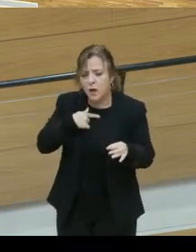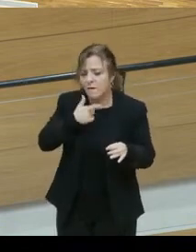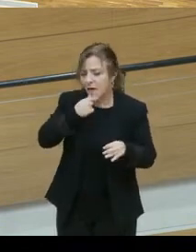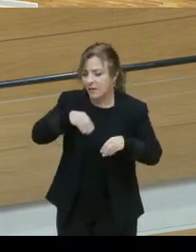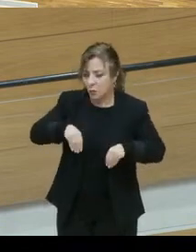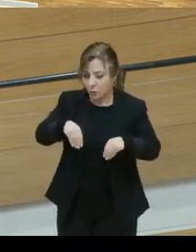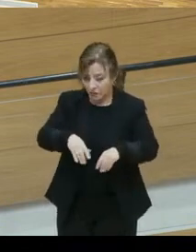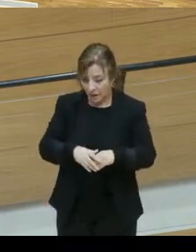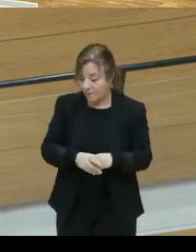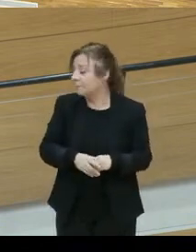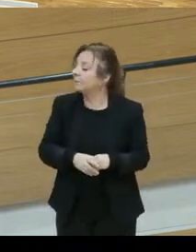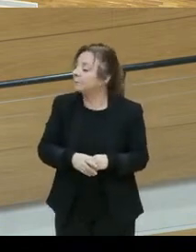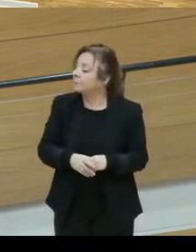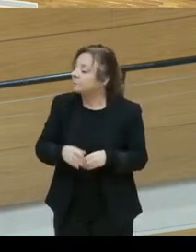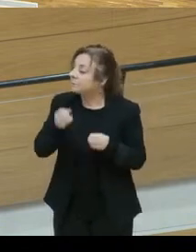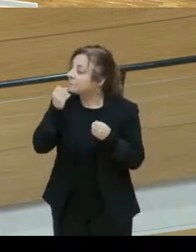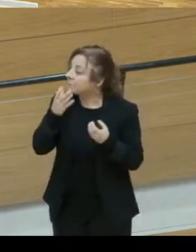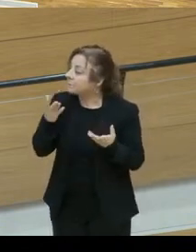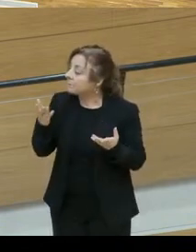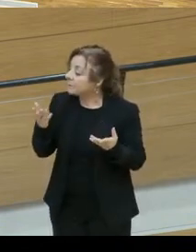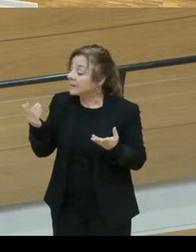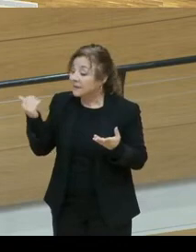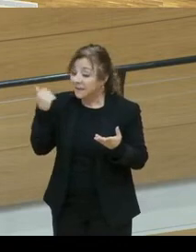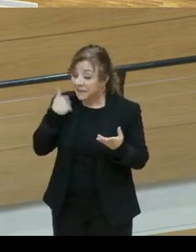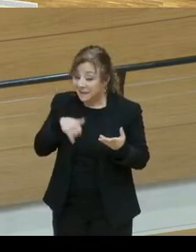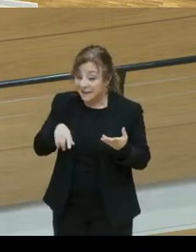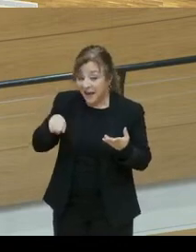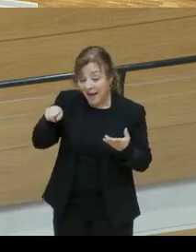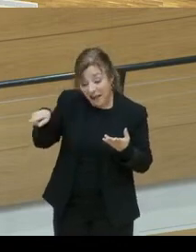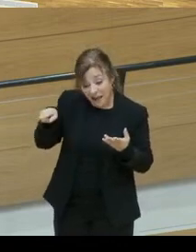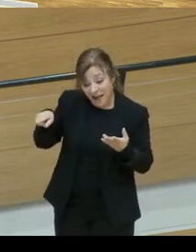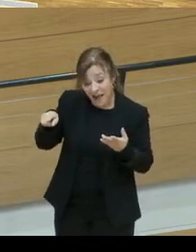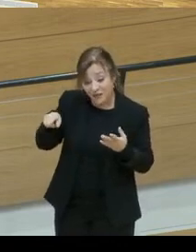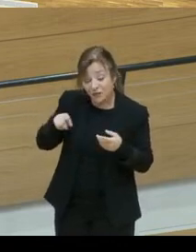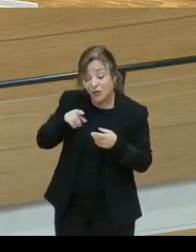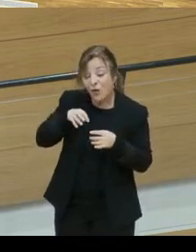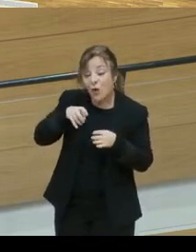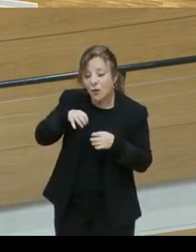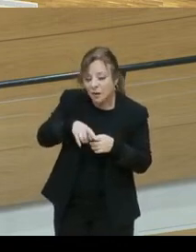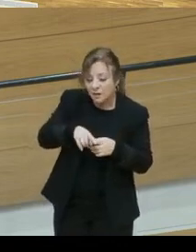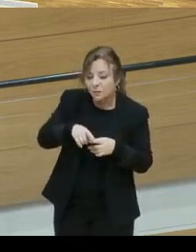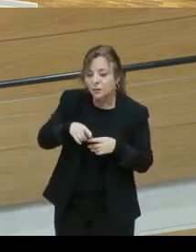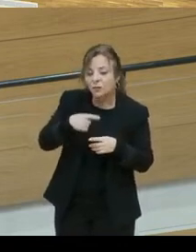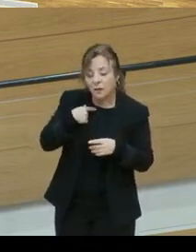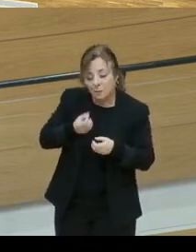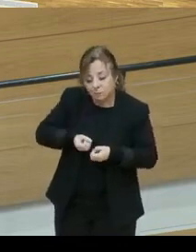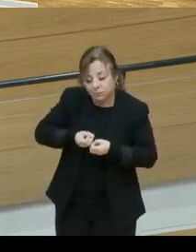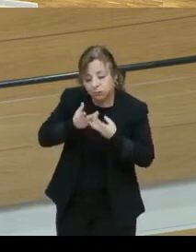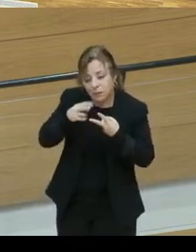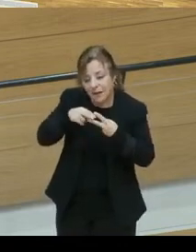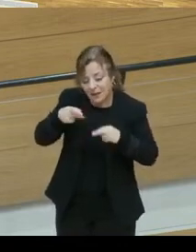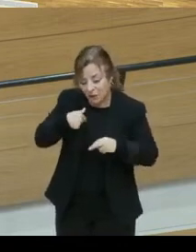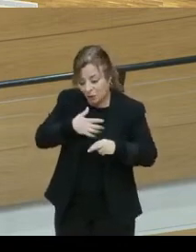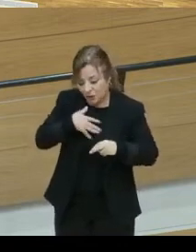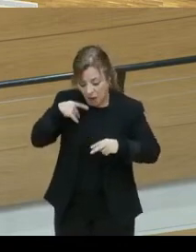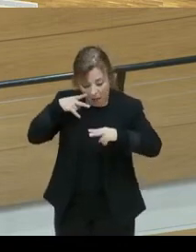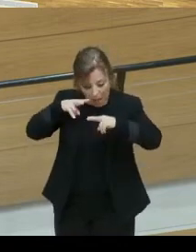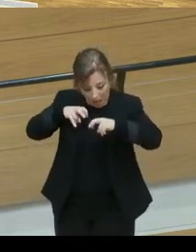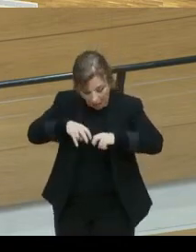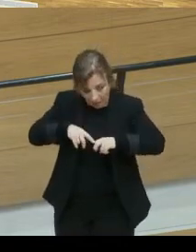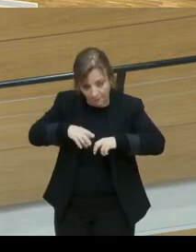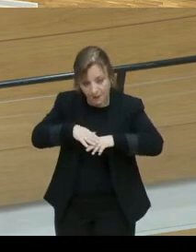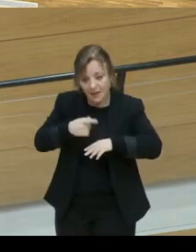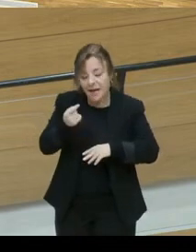cultivo. Bien, pues una vez que tenemos estos organismos transgénicos que están expresando los genes que quiero analizar de